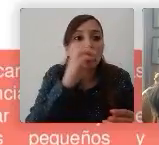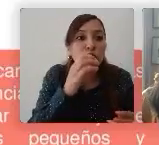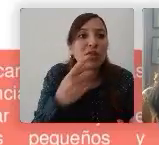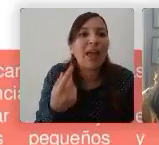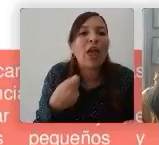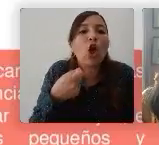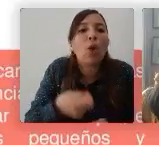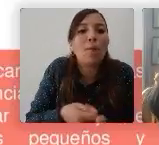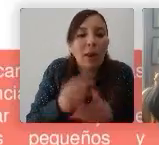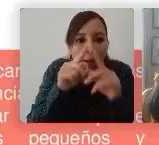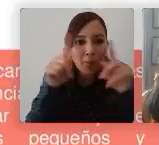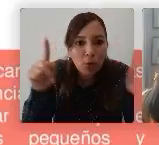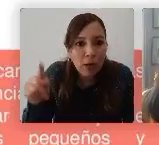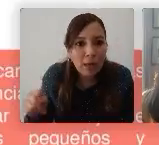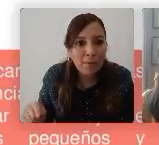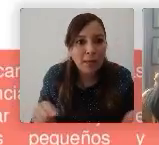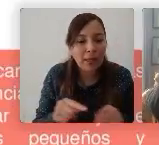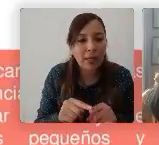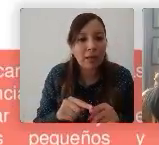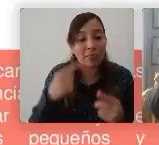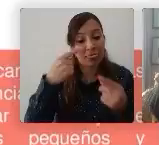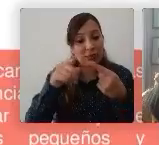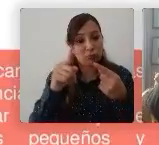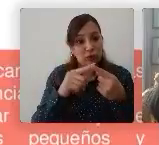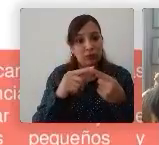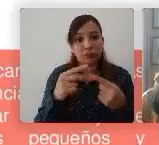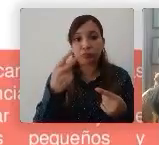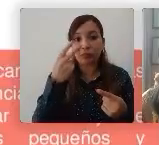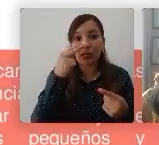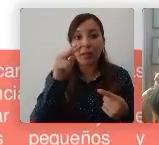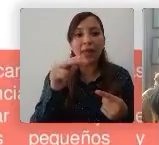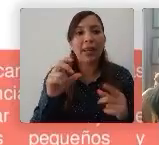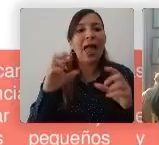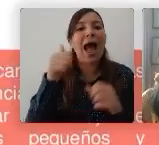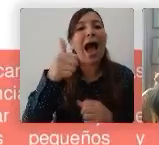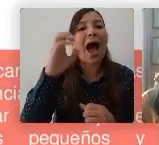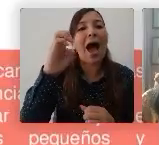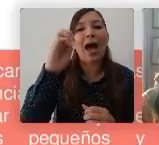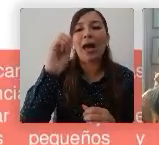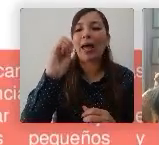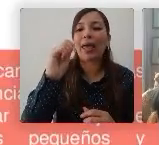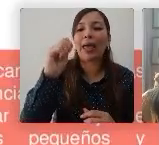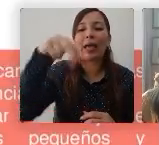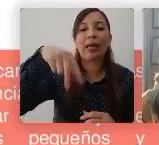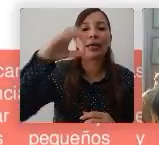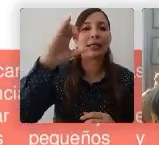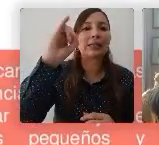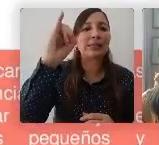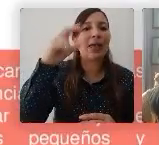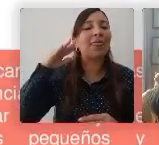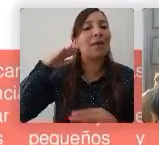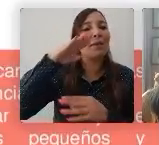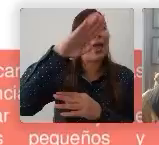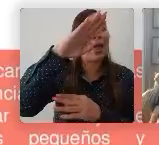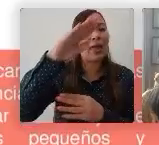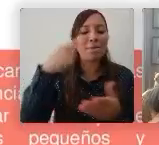línea después tenemos que la intención del uso de la agencia va a ser busca mucho utilizar agencia de viajes para